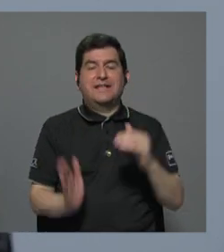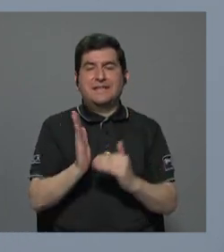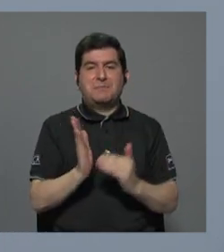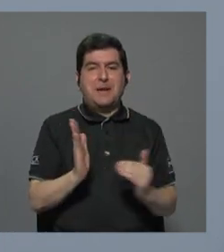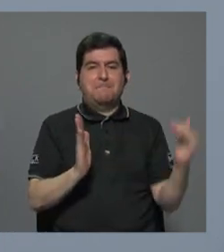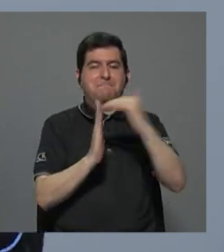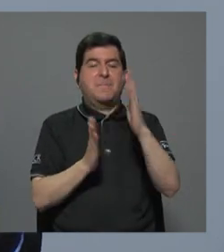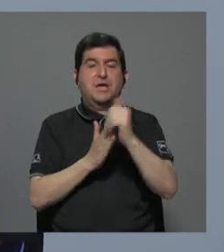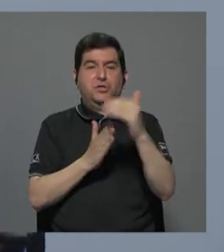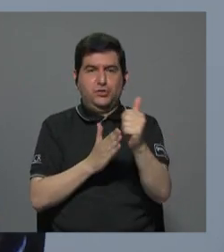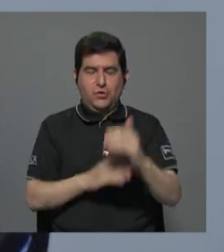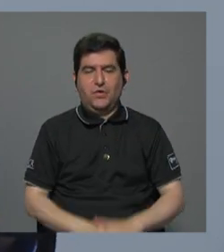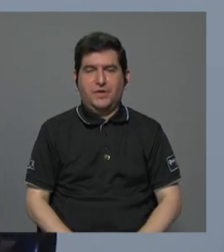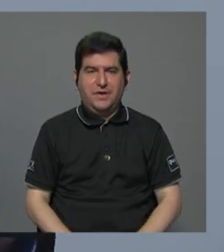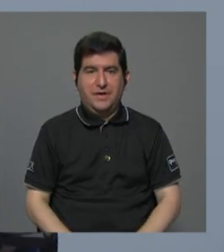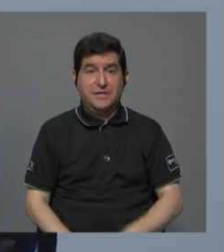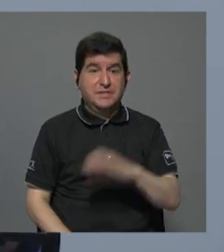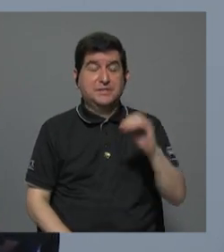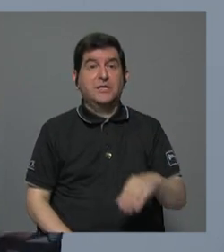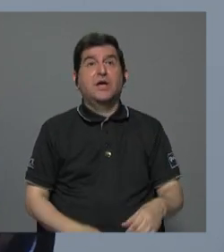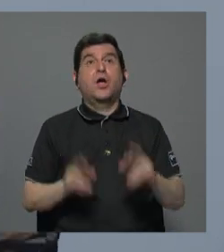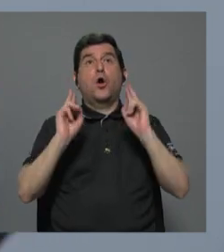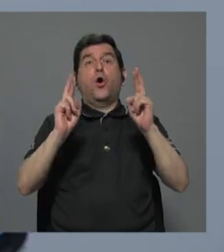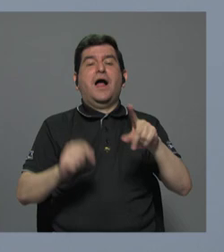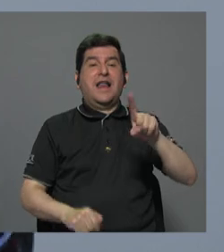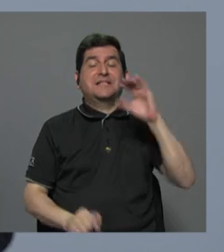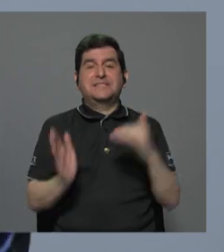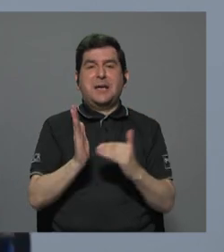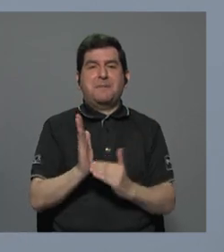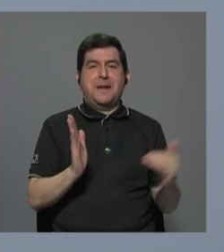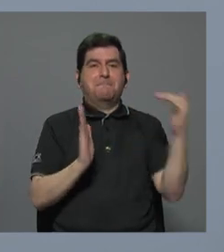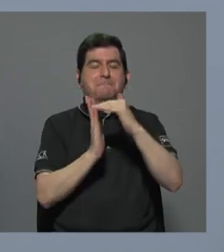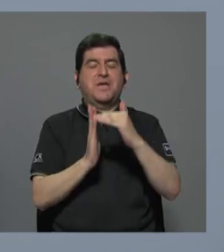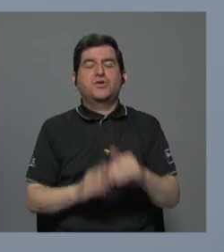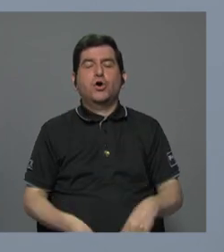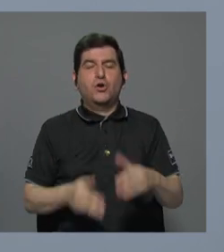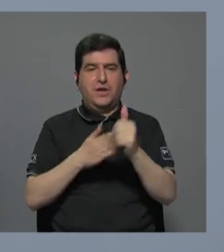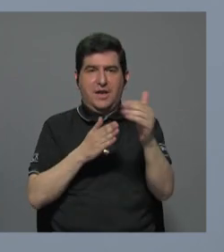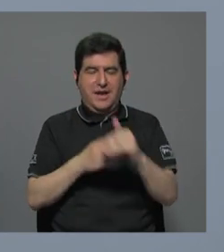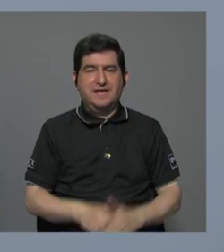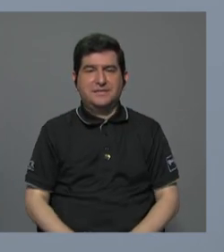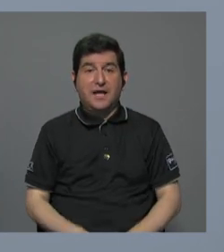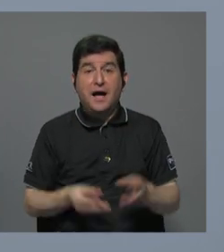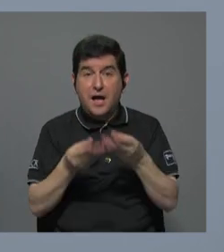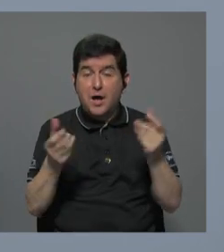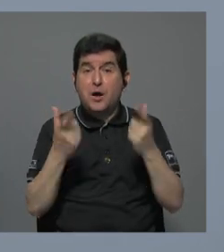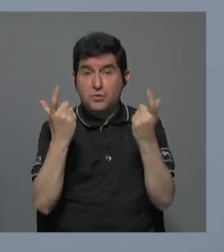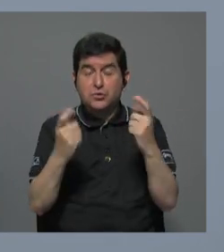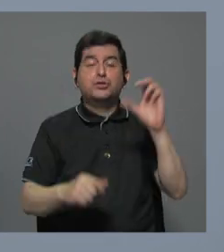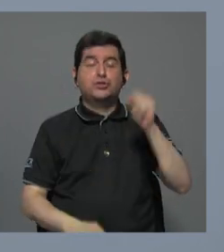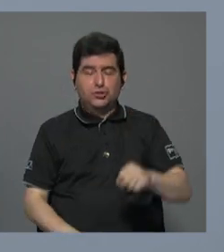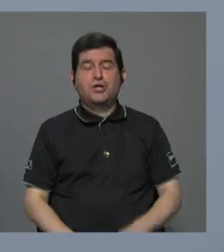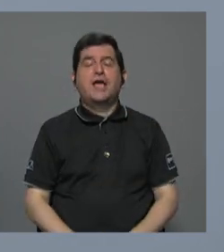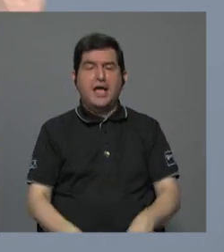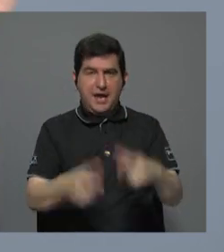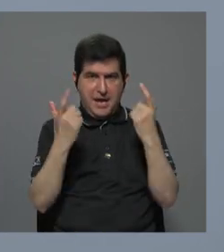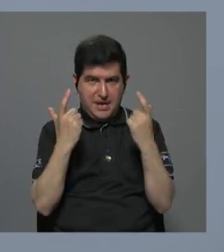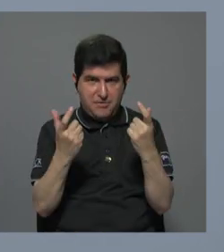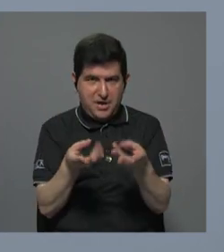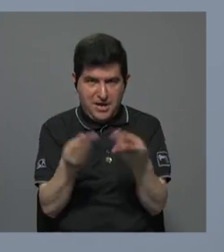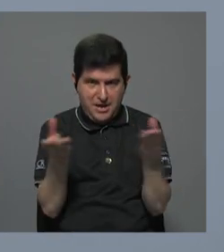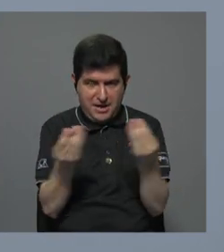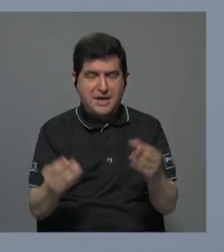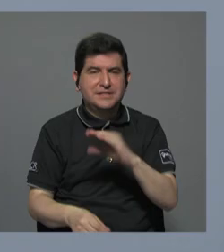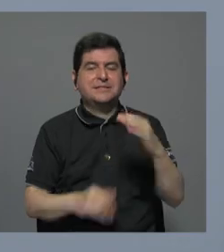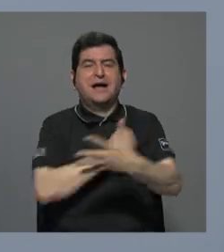de dólares a 100.000 millones de dólares generemos riqueza eso es fundamental porque en el concepto de generación de riqueza y cuando vemos el